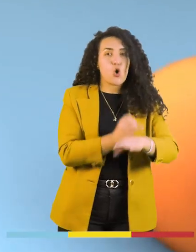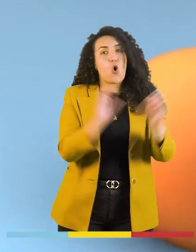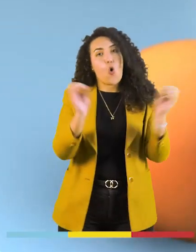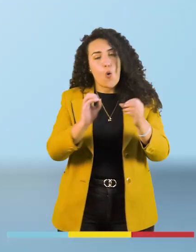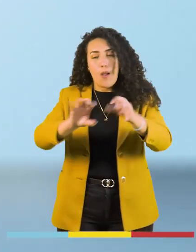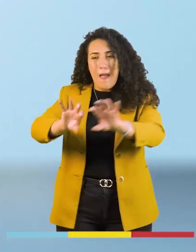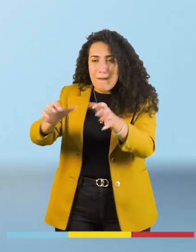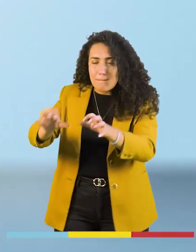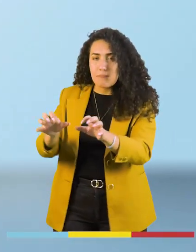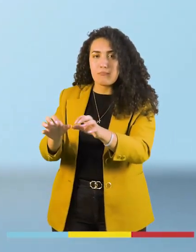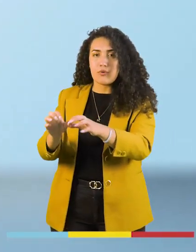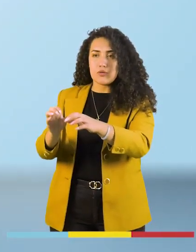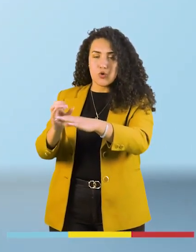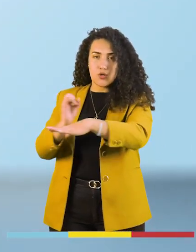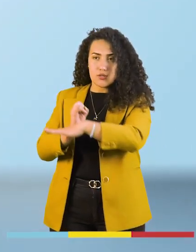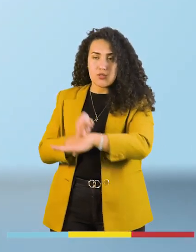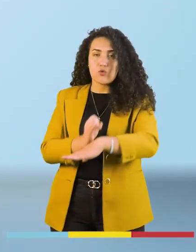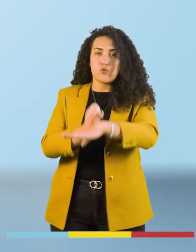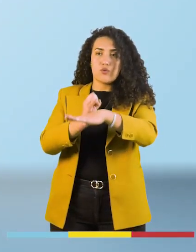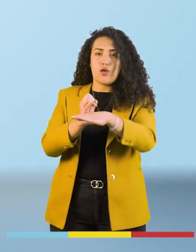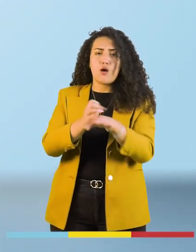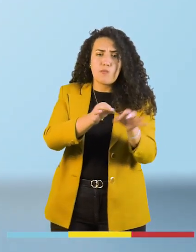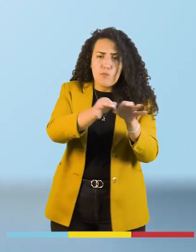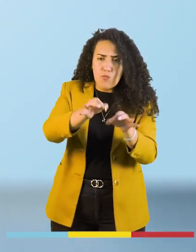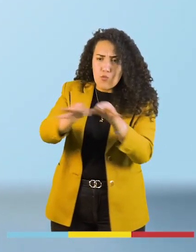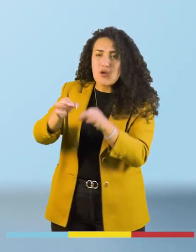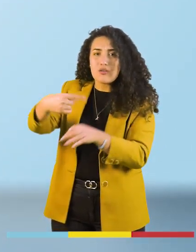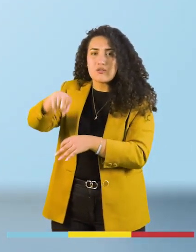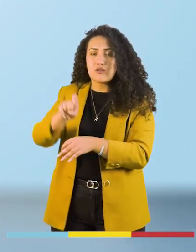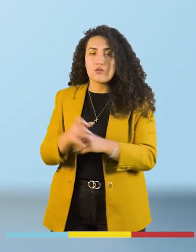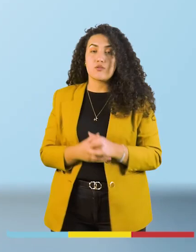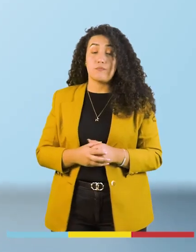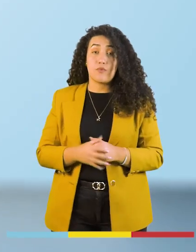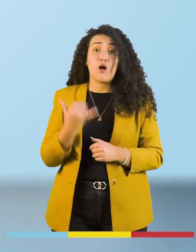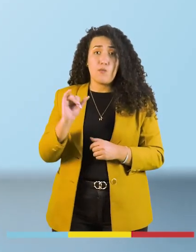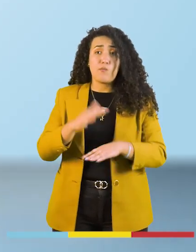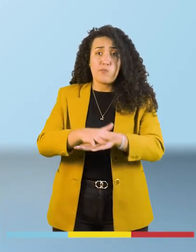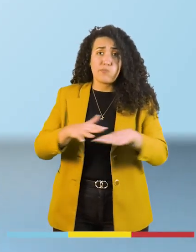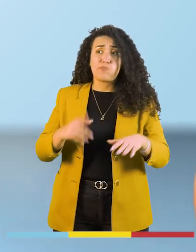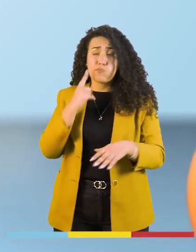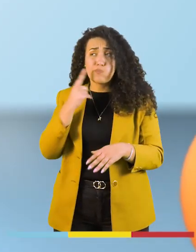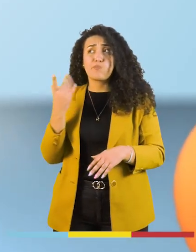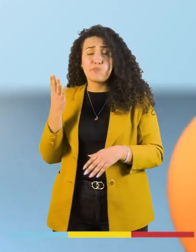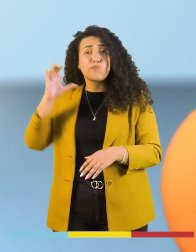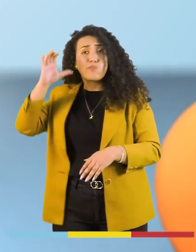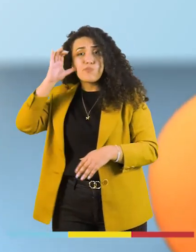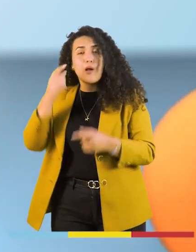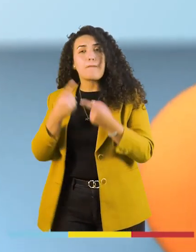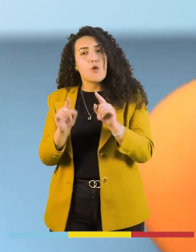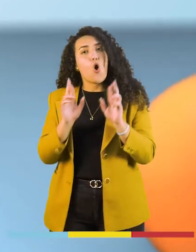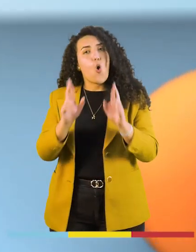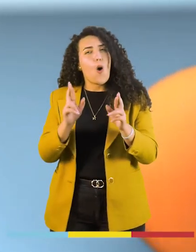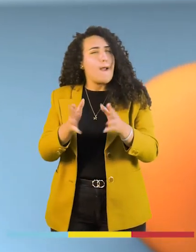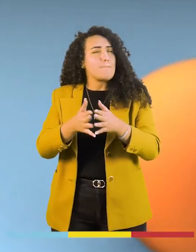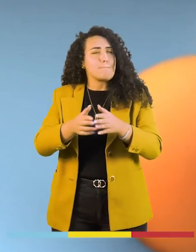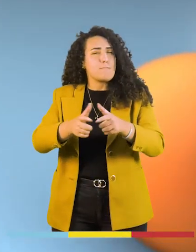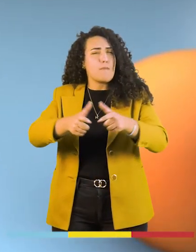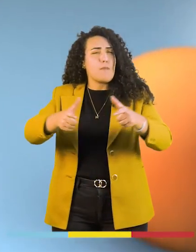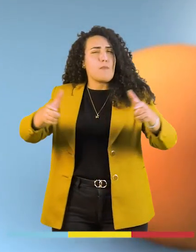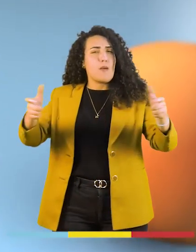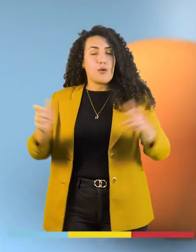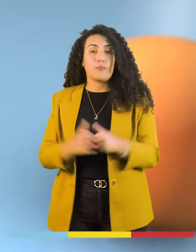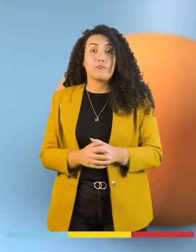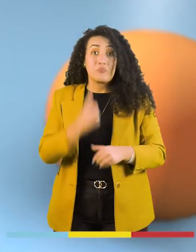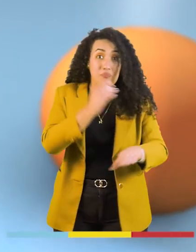por los 99.5 FM, también estamos por www.eldoradoradio.com y por las diferentes plataformas